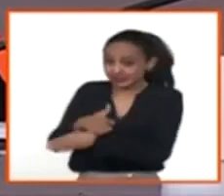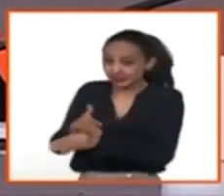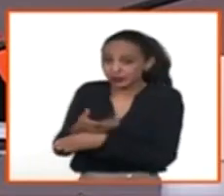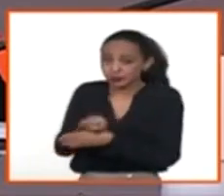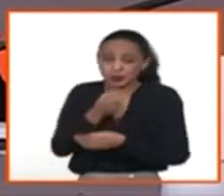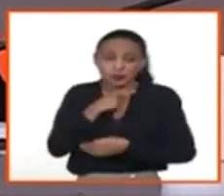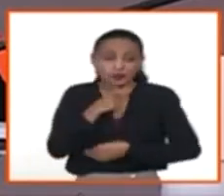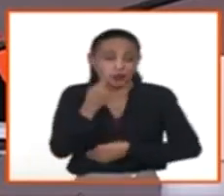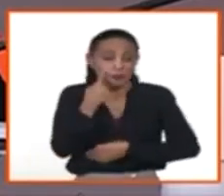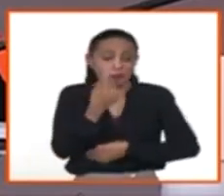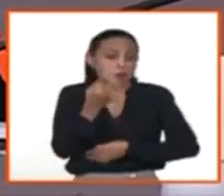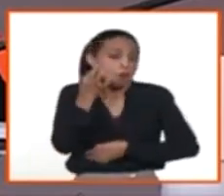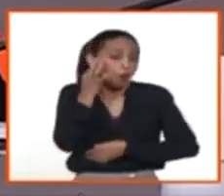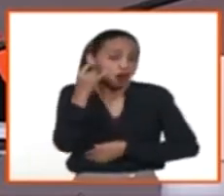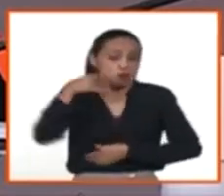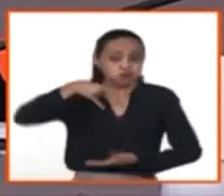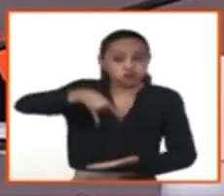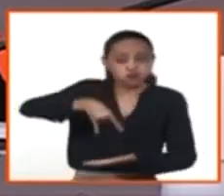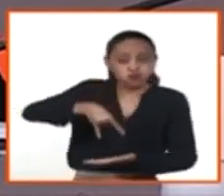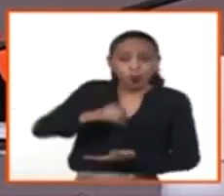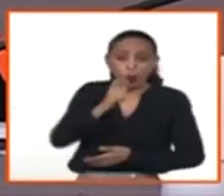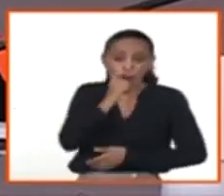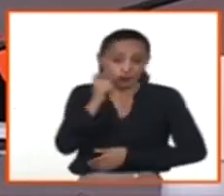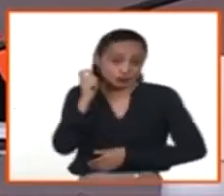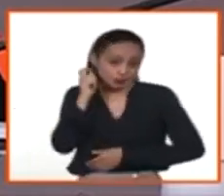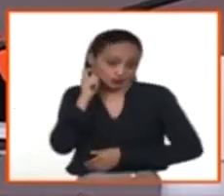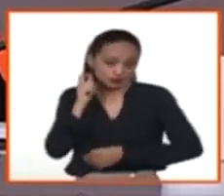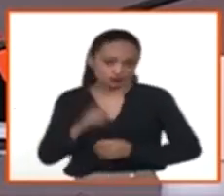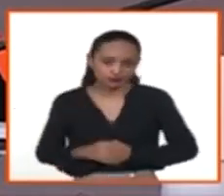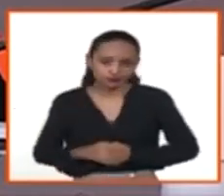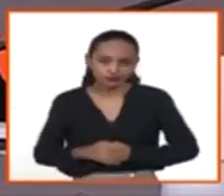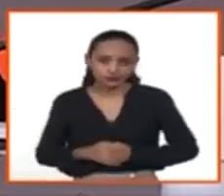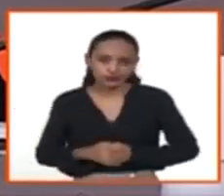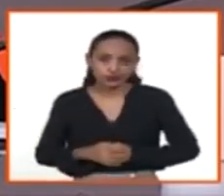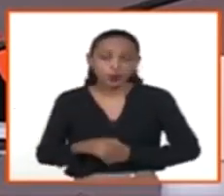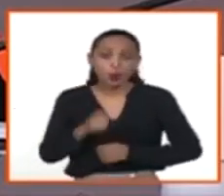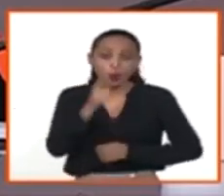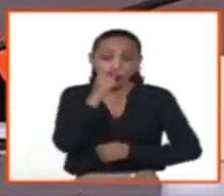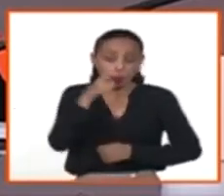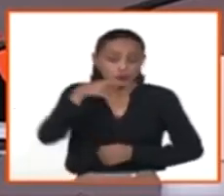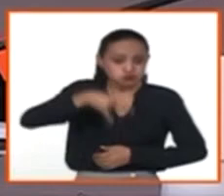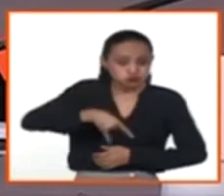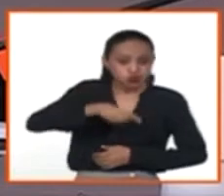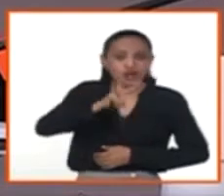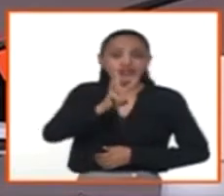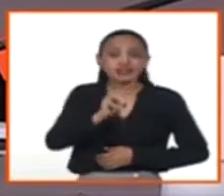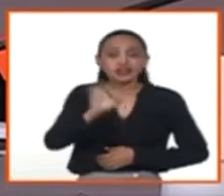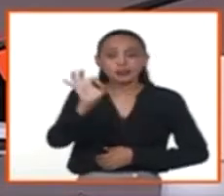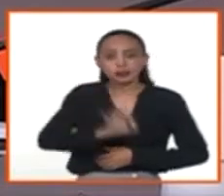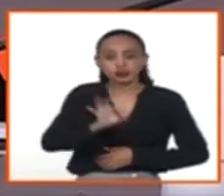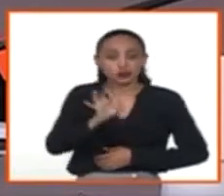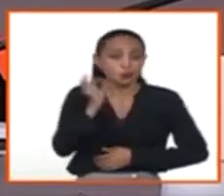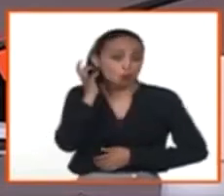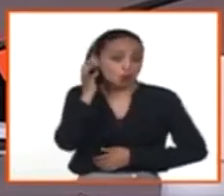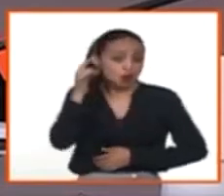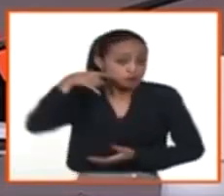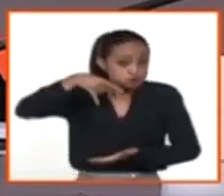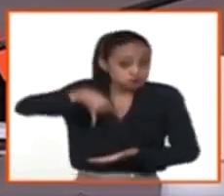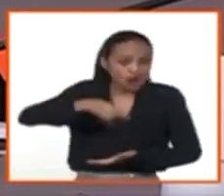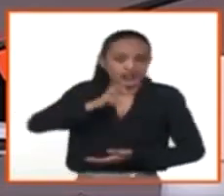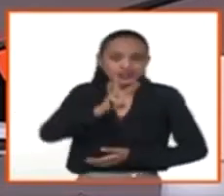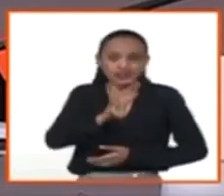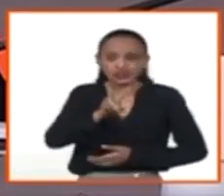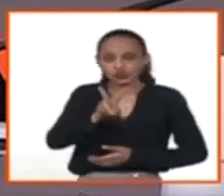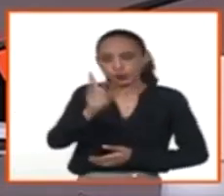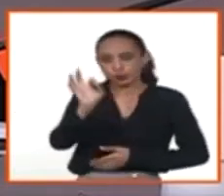obesidad entre hombres y mujeres. Los hombres con sobrepeso representan un 30%, las mujeres un